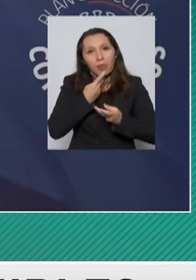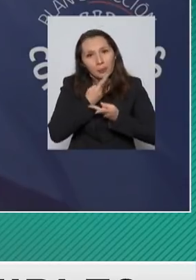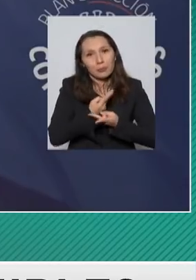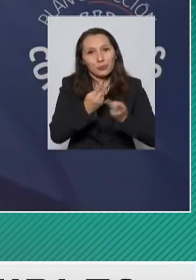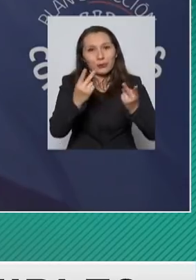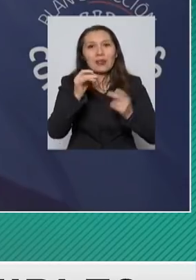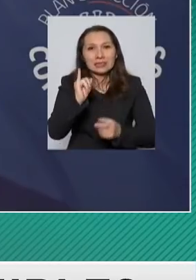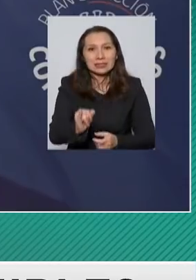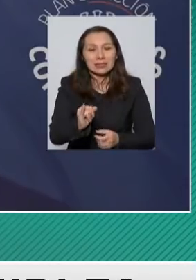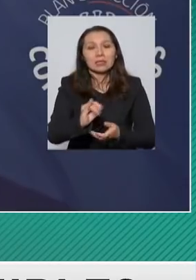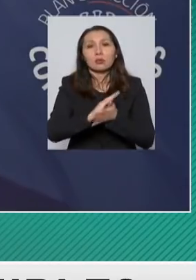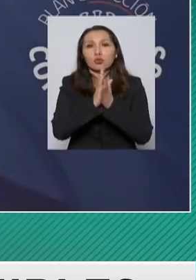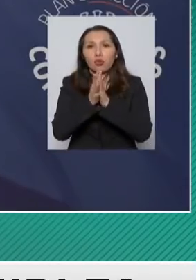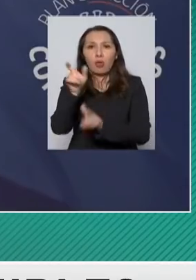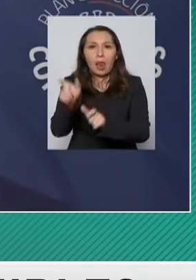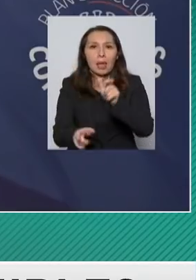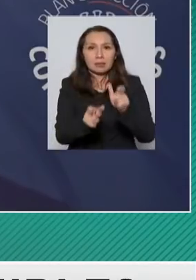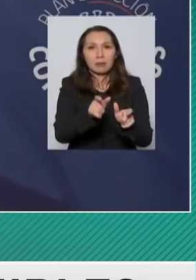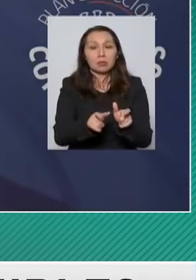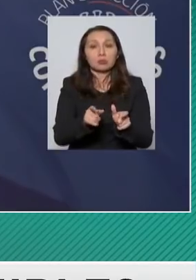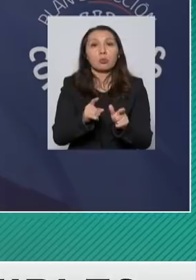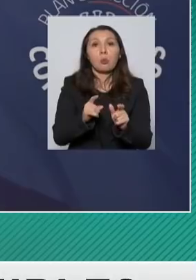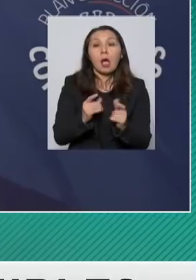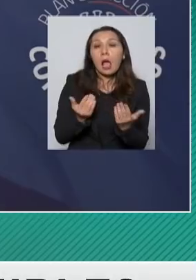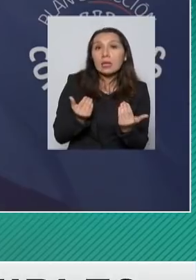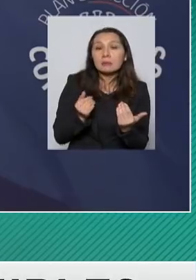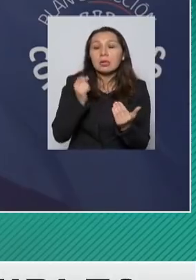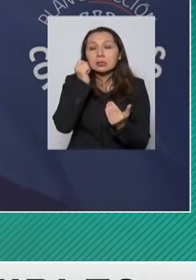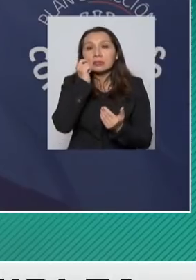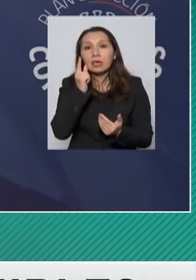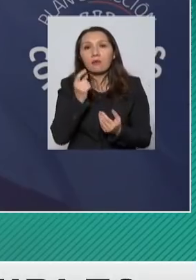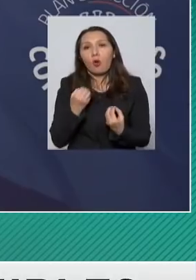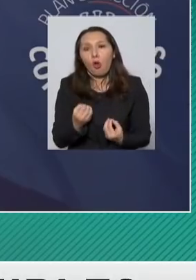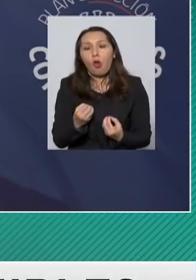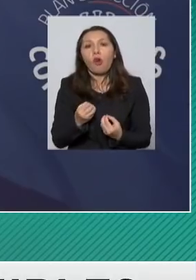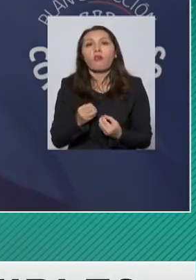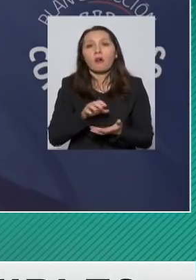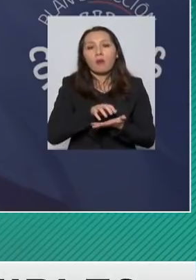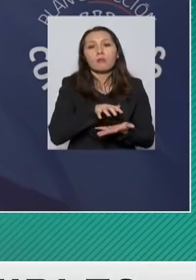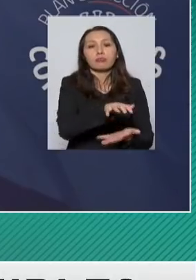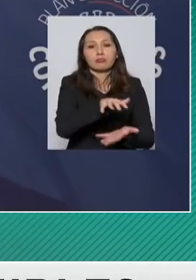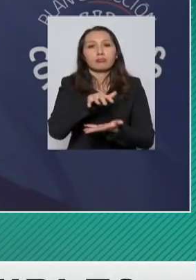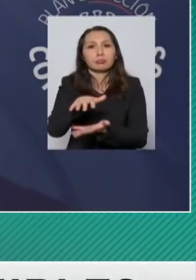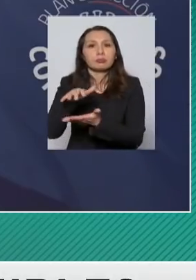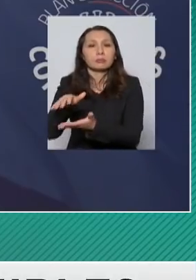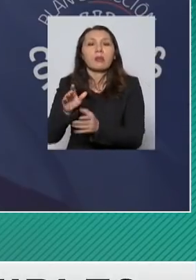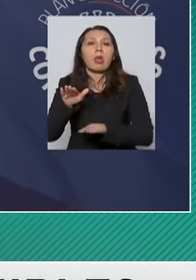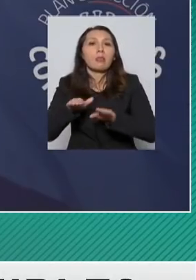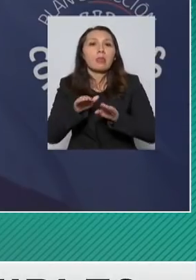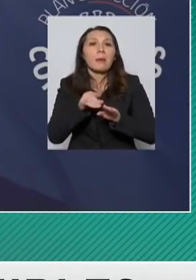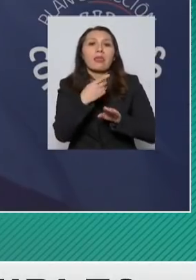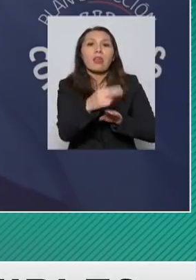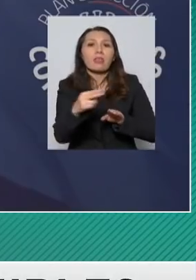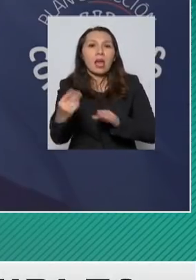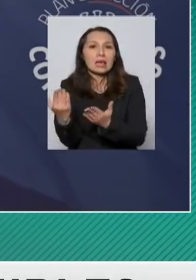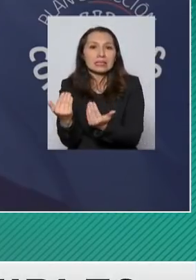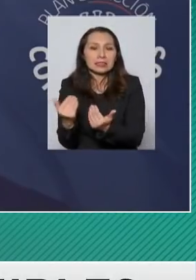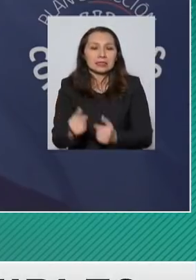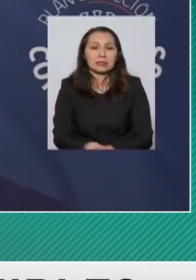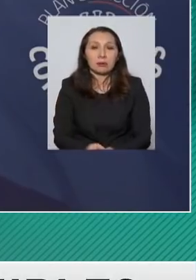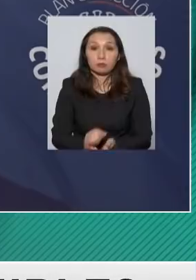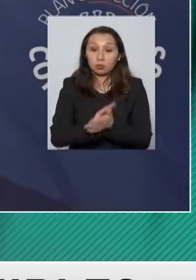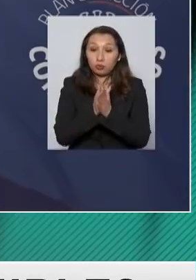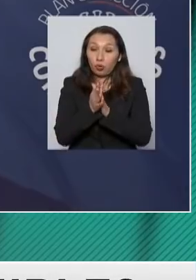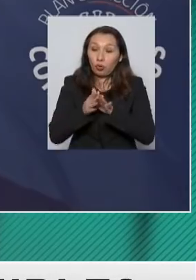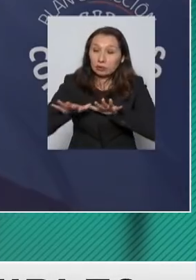comunicarlo a toda la ciudadanía que tanto lo espera y obviamente los vamos a distribuir de acuerdo a la necesidad. Todo